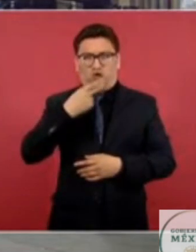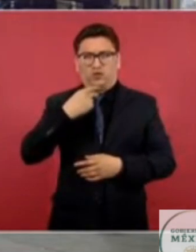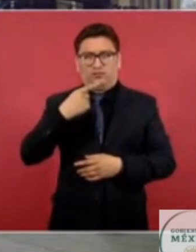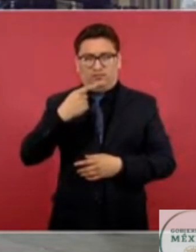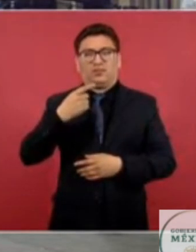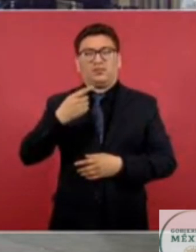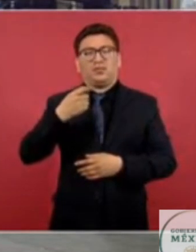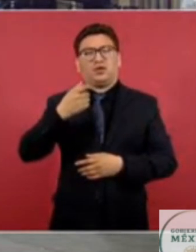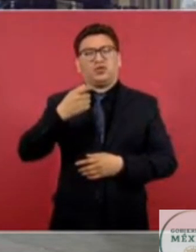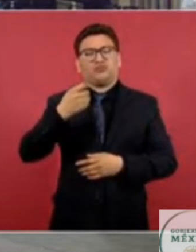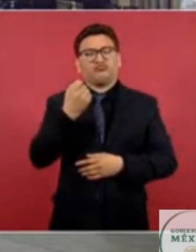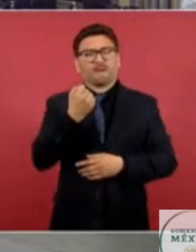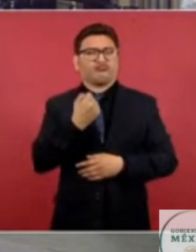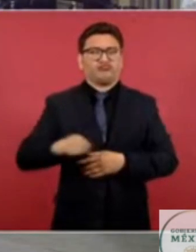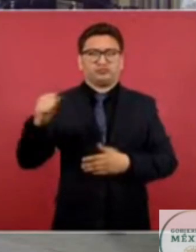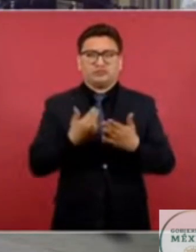Universal,